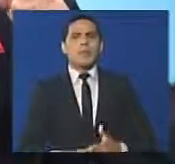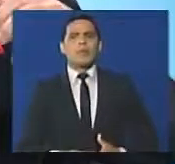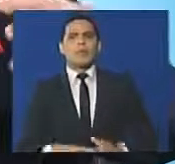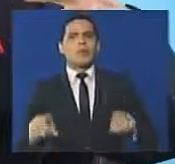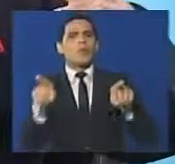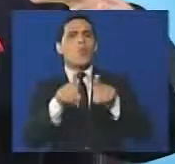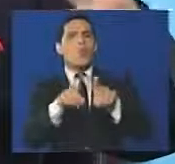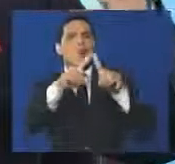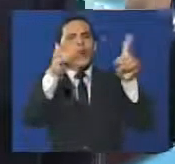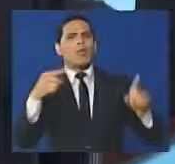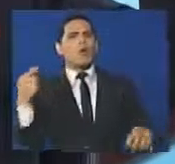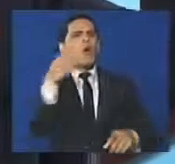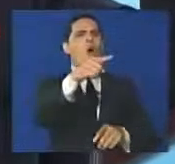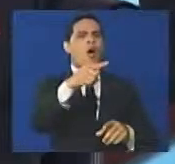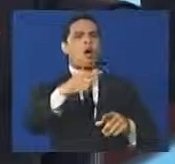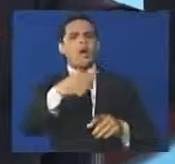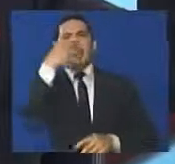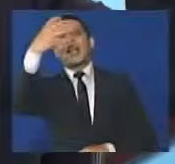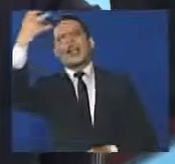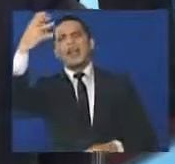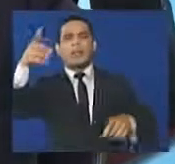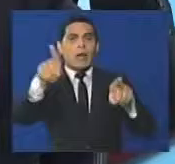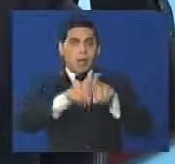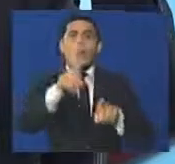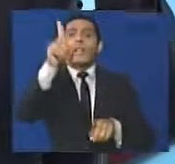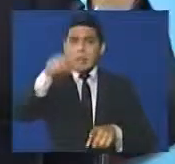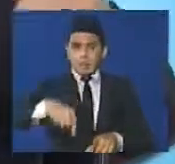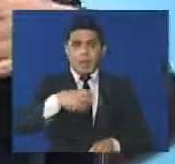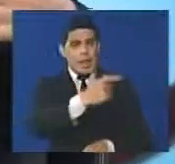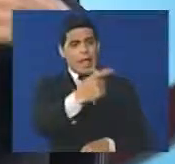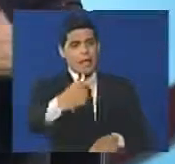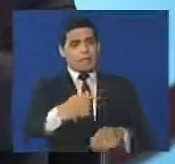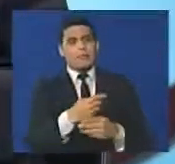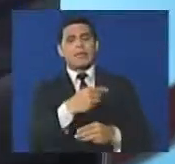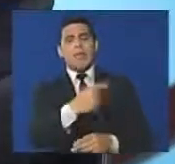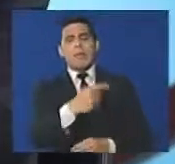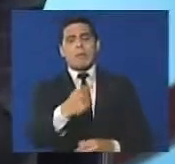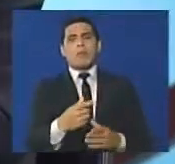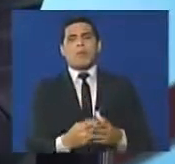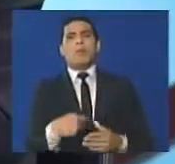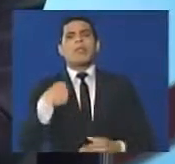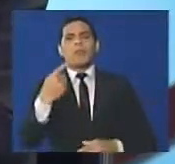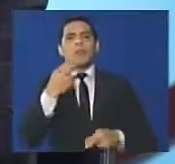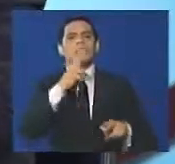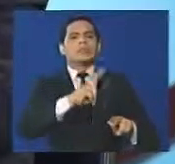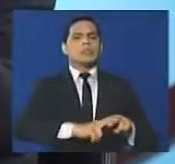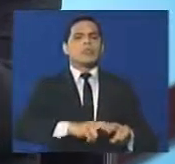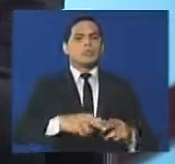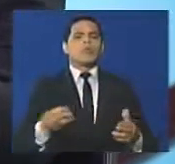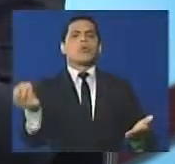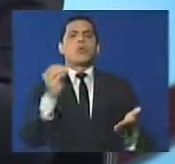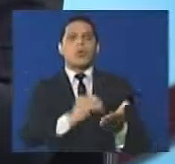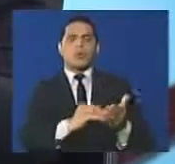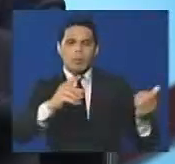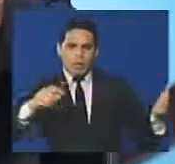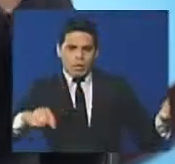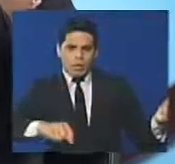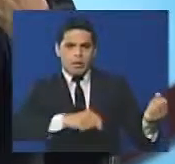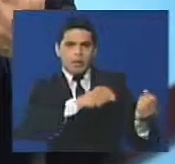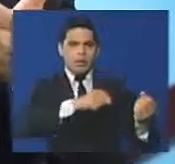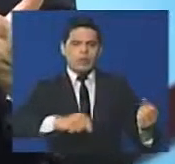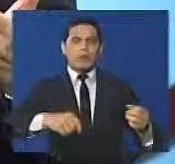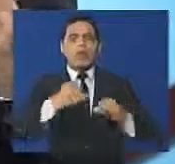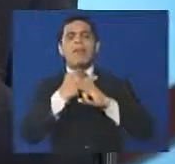un gol el público? ¡Oh! Así mismo fue. Se sentó y volvió a tocar. Y